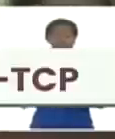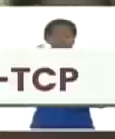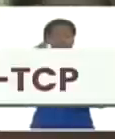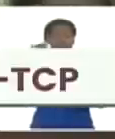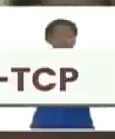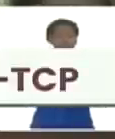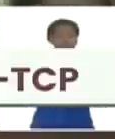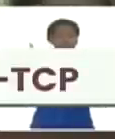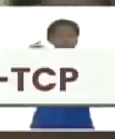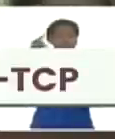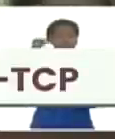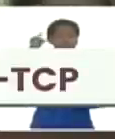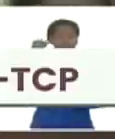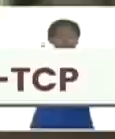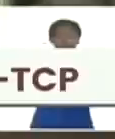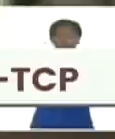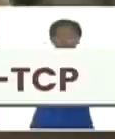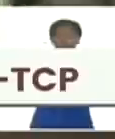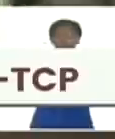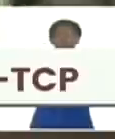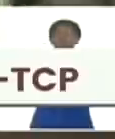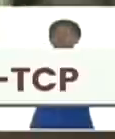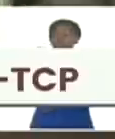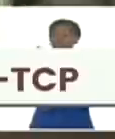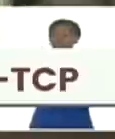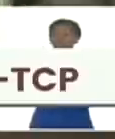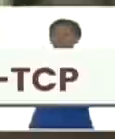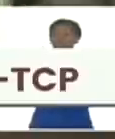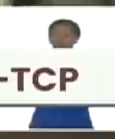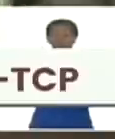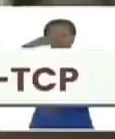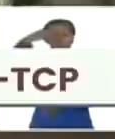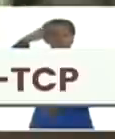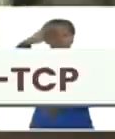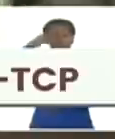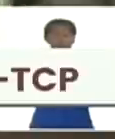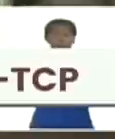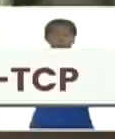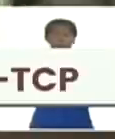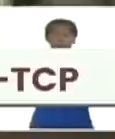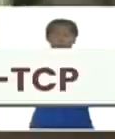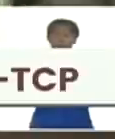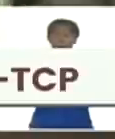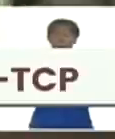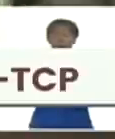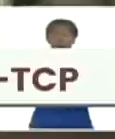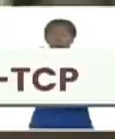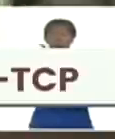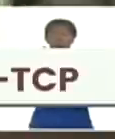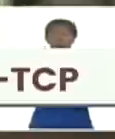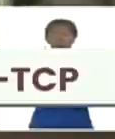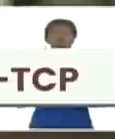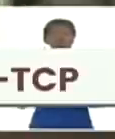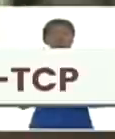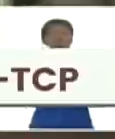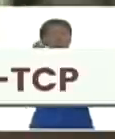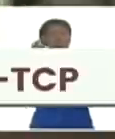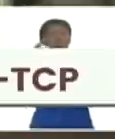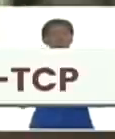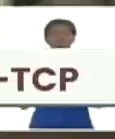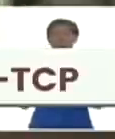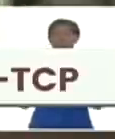done so unilaterally. So what? Y lo ha hecho unilateralmente. Entonces, ¿qué tenemos que hacer nosotros? We must put on fancy clothes and do a